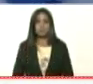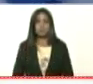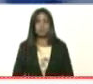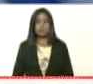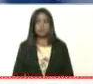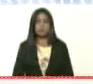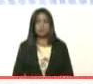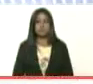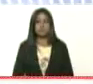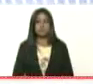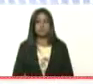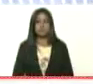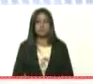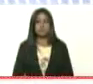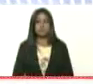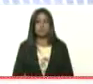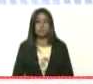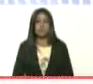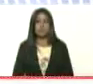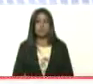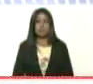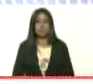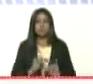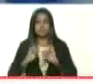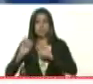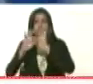Quedaron de una pieza, ¿verdad?